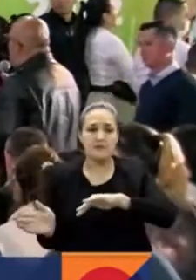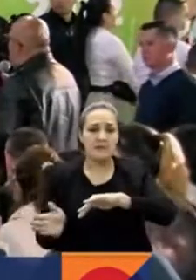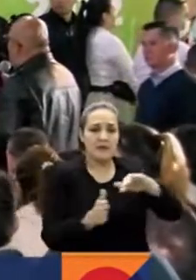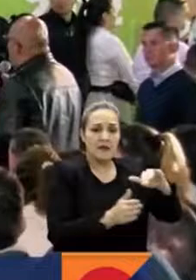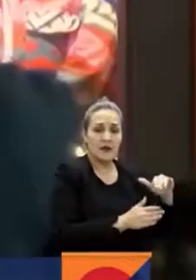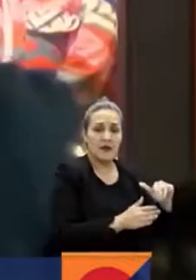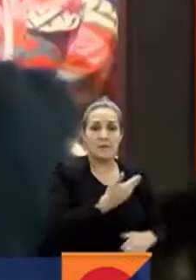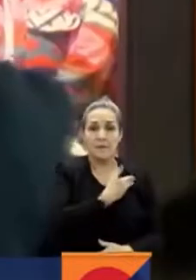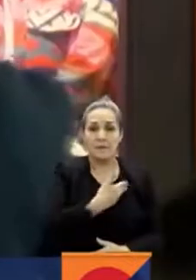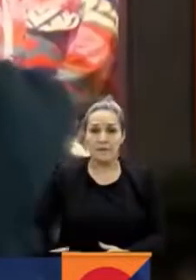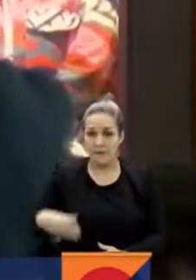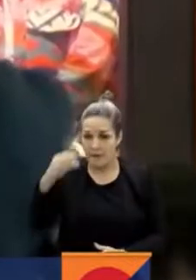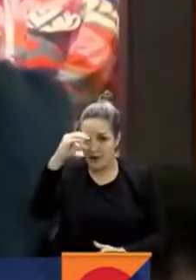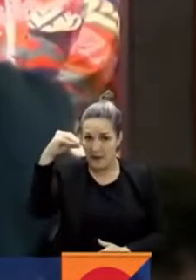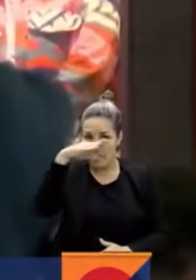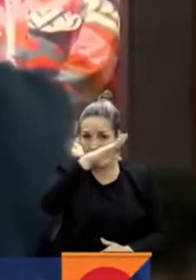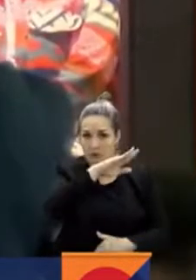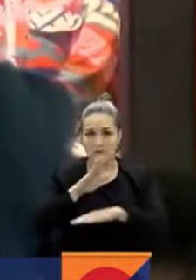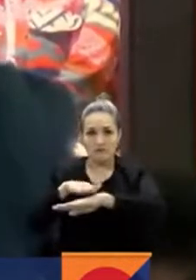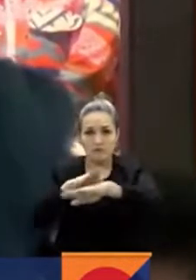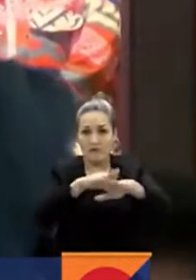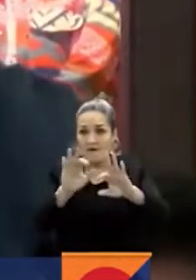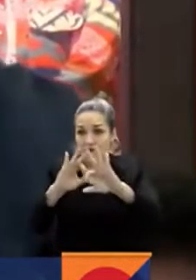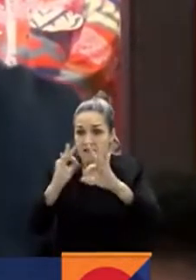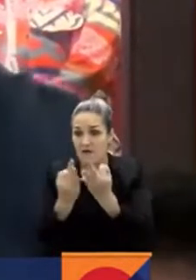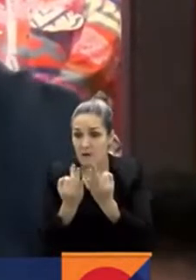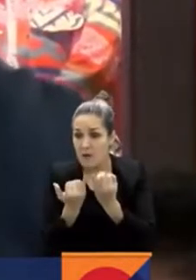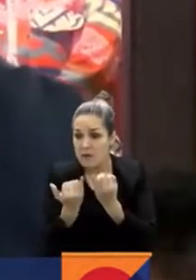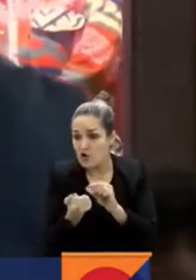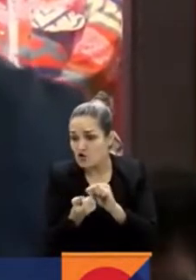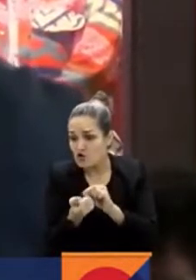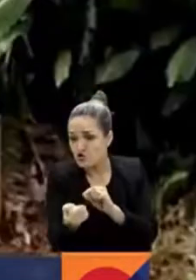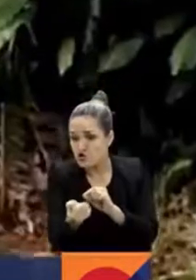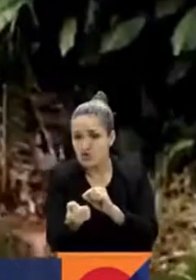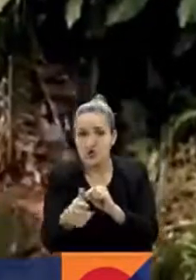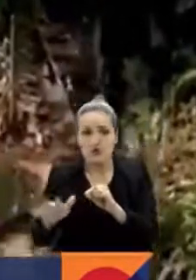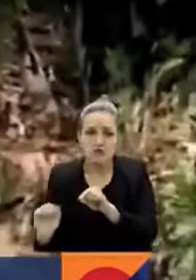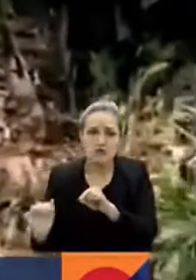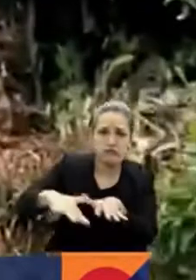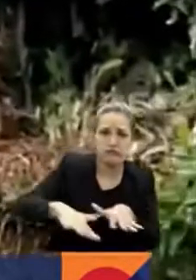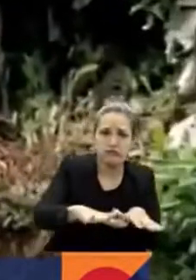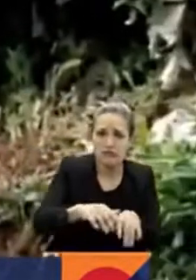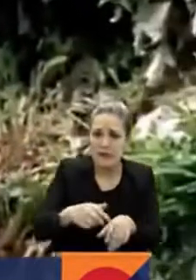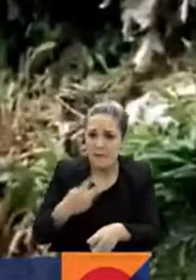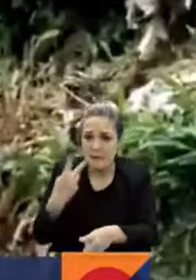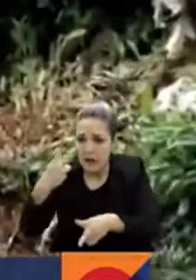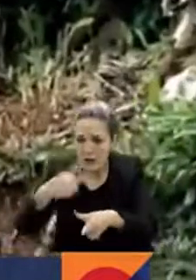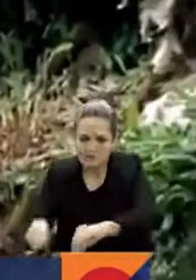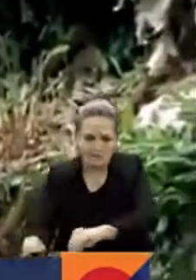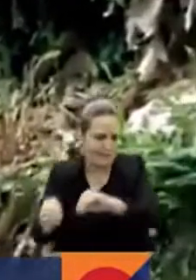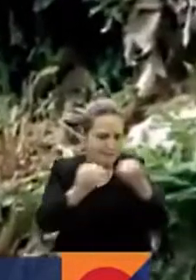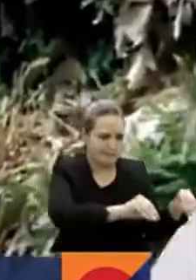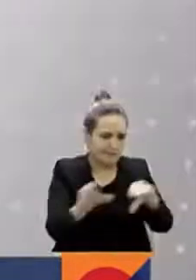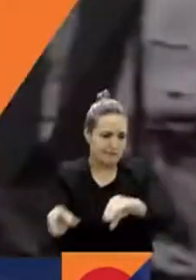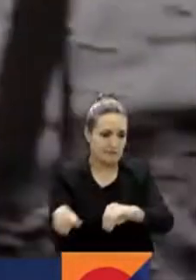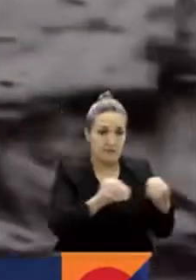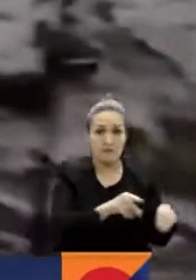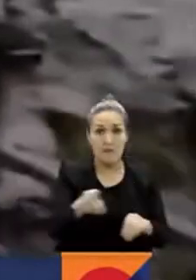Presidente Petro anuncia reubicación de familias que están en zonas de riesgo climático. Dice que en Manizales hay